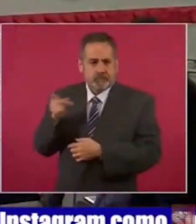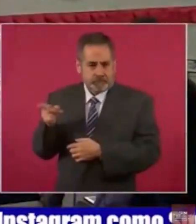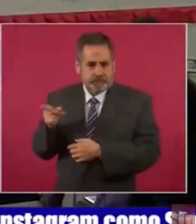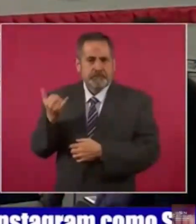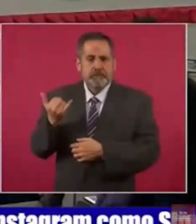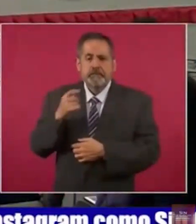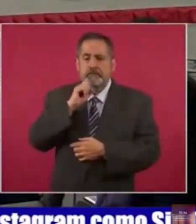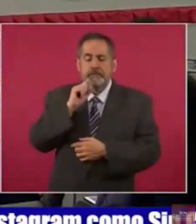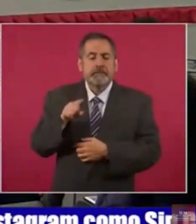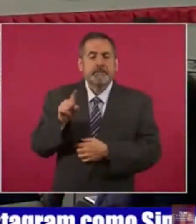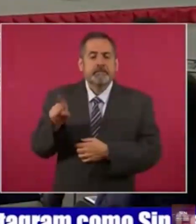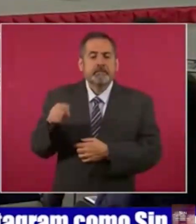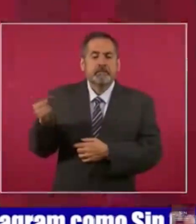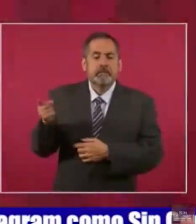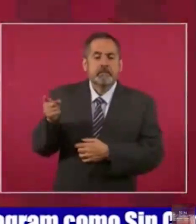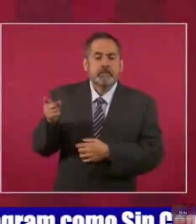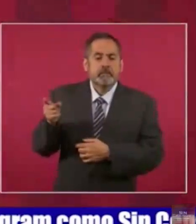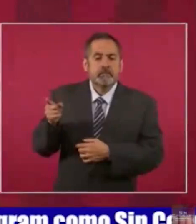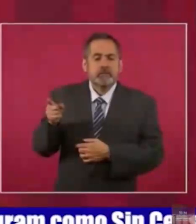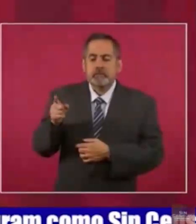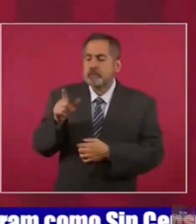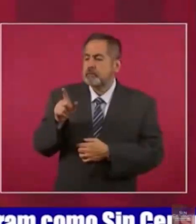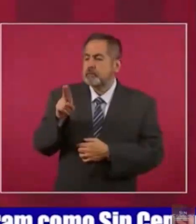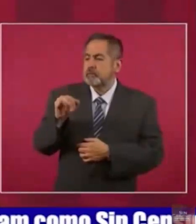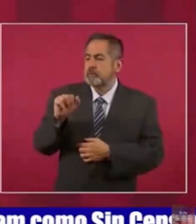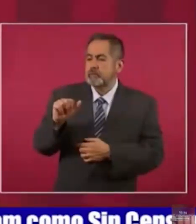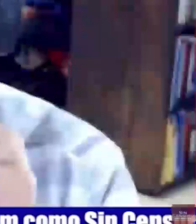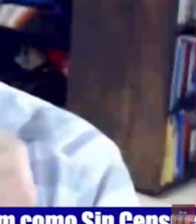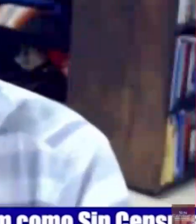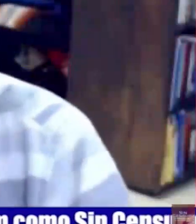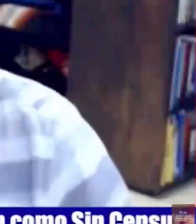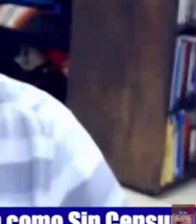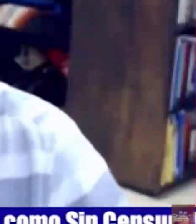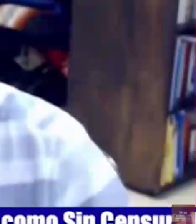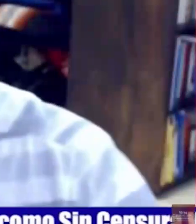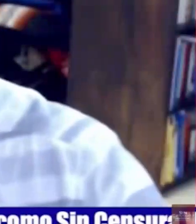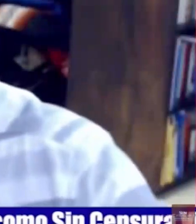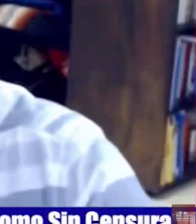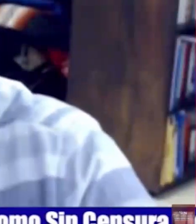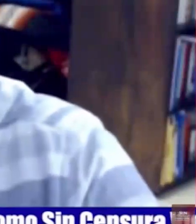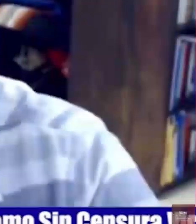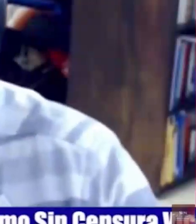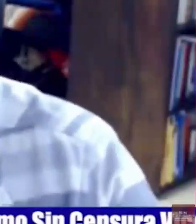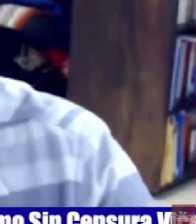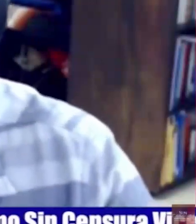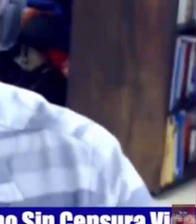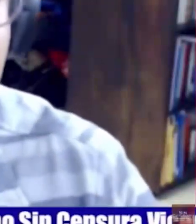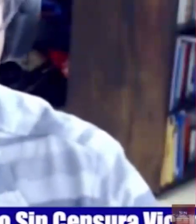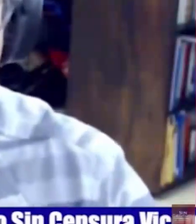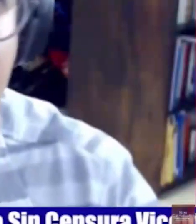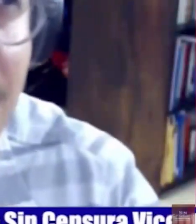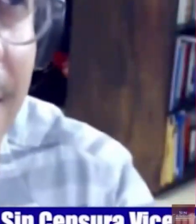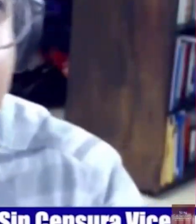nosotros. ¿Tú qué opinas de esto, querido Jorge? Sí,